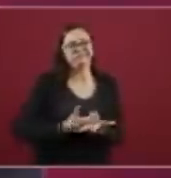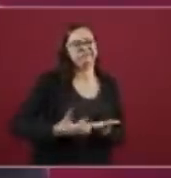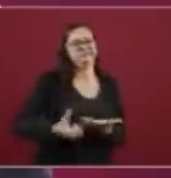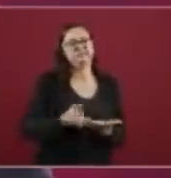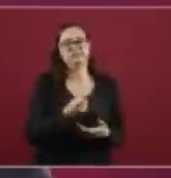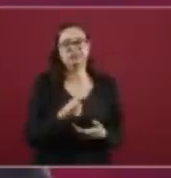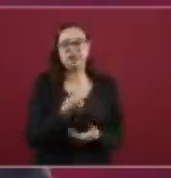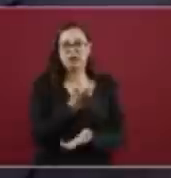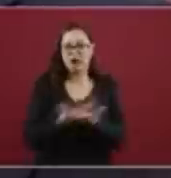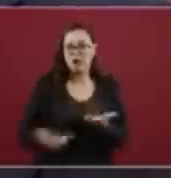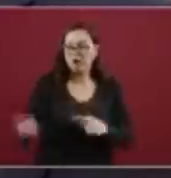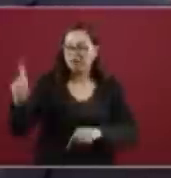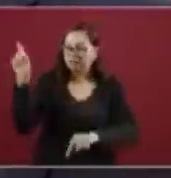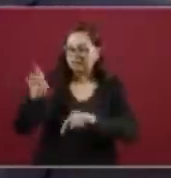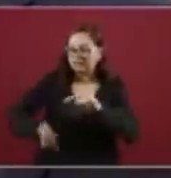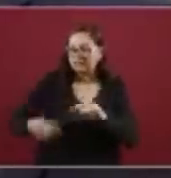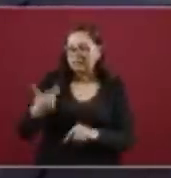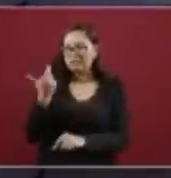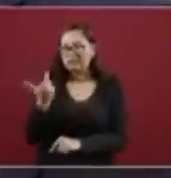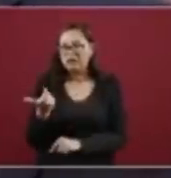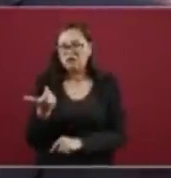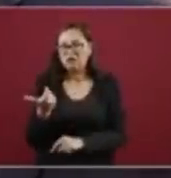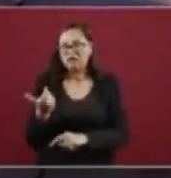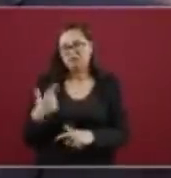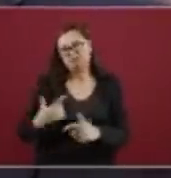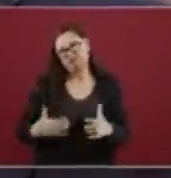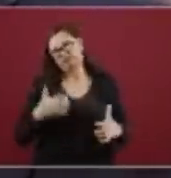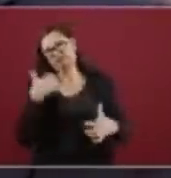que se les acabe